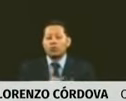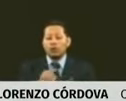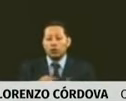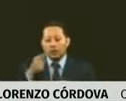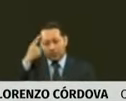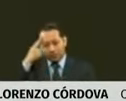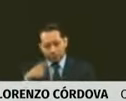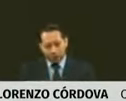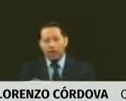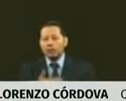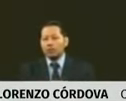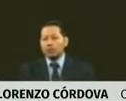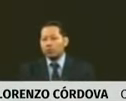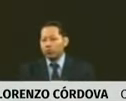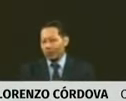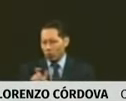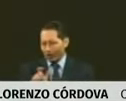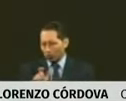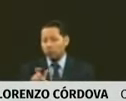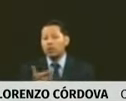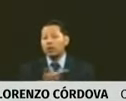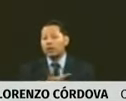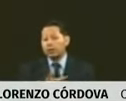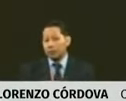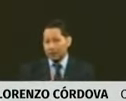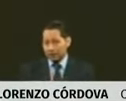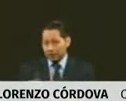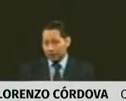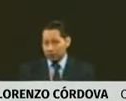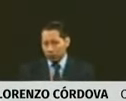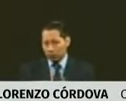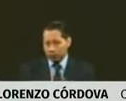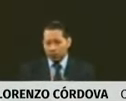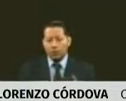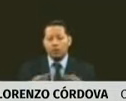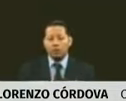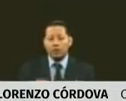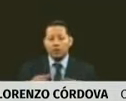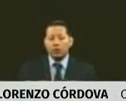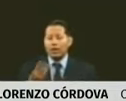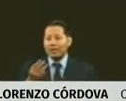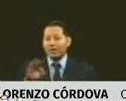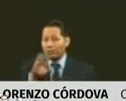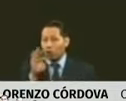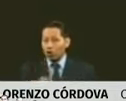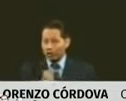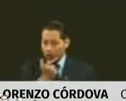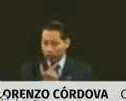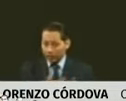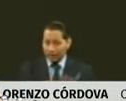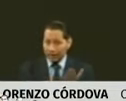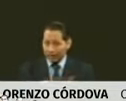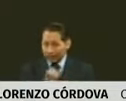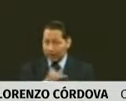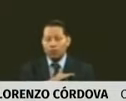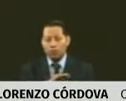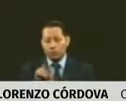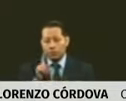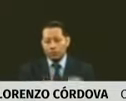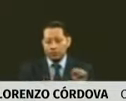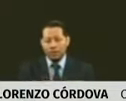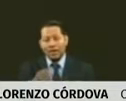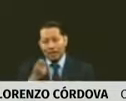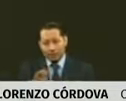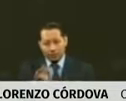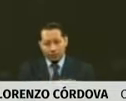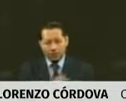para organizar el proceso de revocación de mandatos, si así lo decide el 3% de las y los ciudadanos inscritos en el listado nominal. Si ello ocurre,